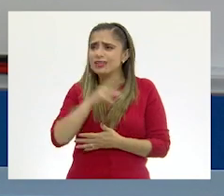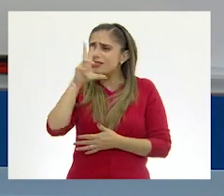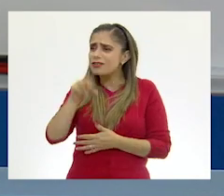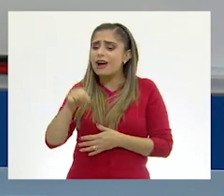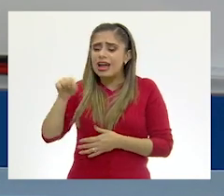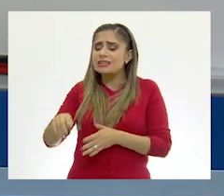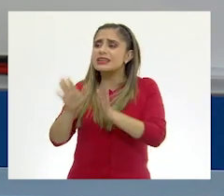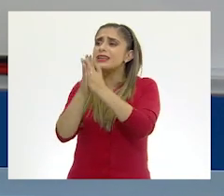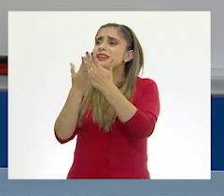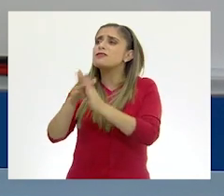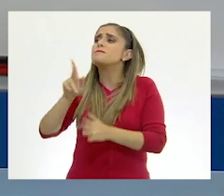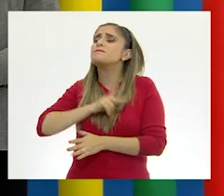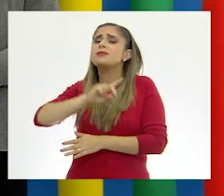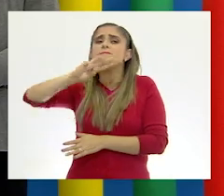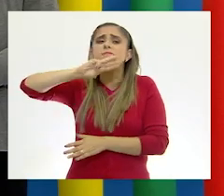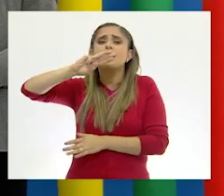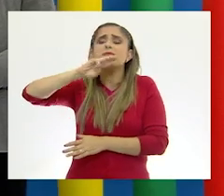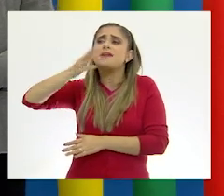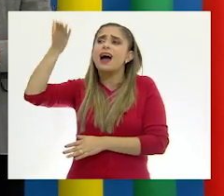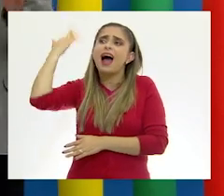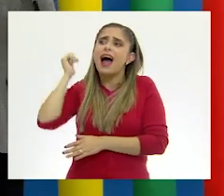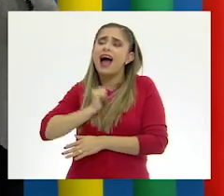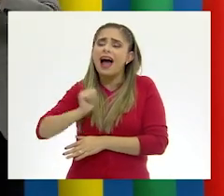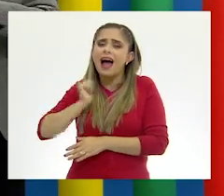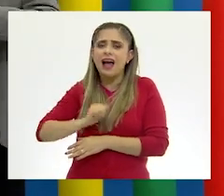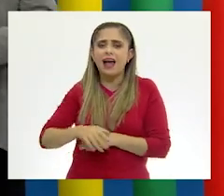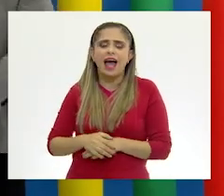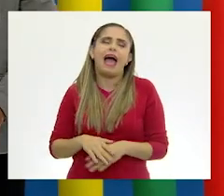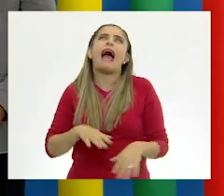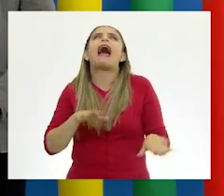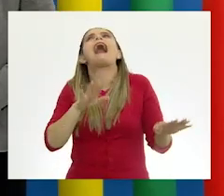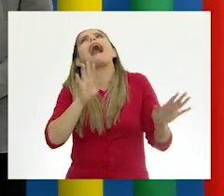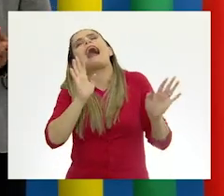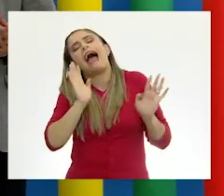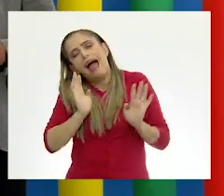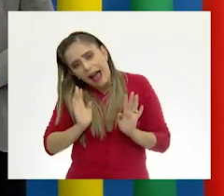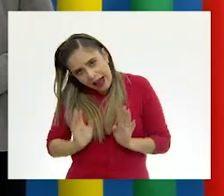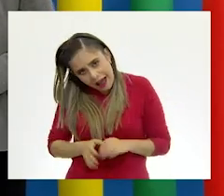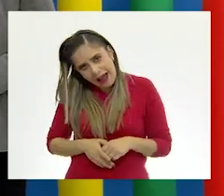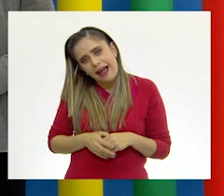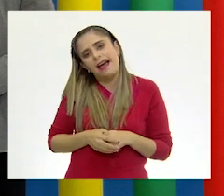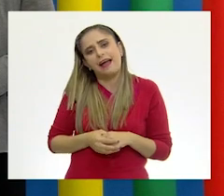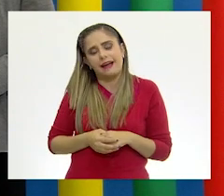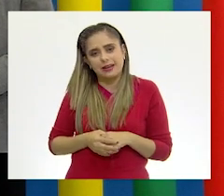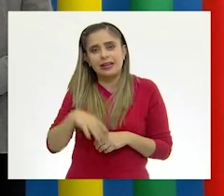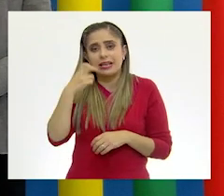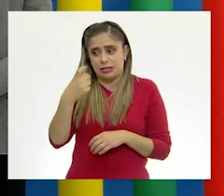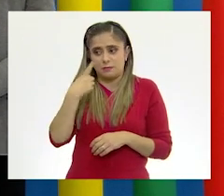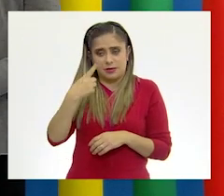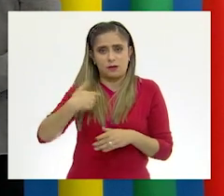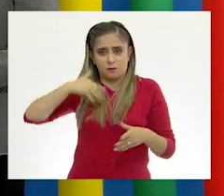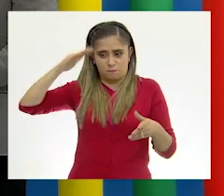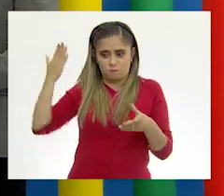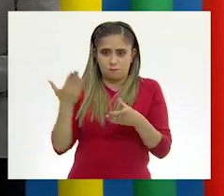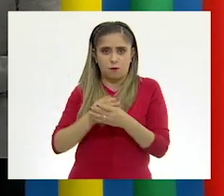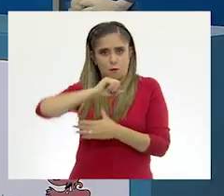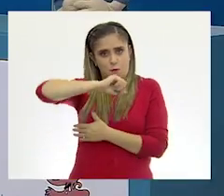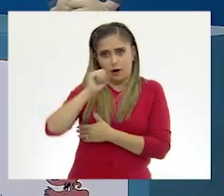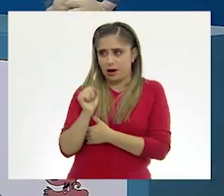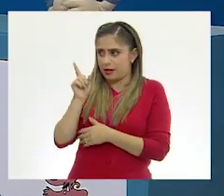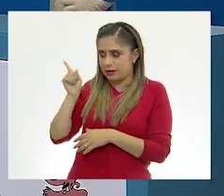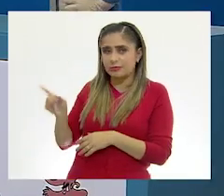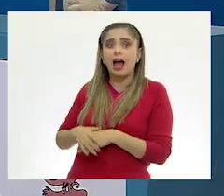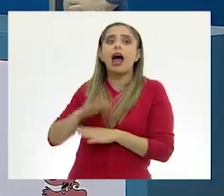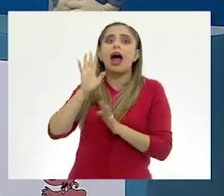mi mamá. Ah, ya decía yo. Sí, y están aquí atrás. Así es, Raulito, ya vimos